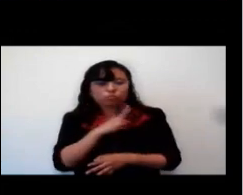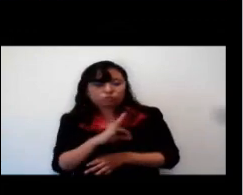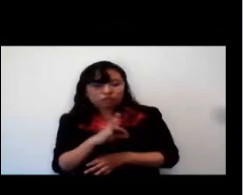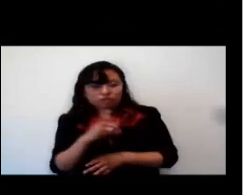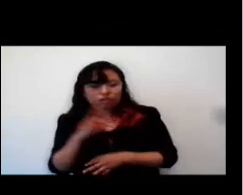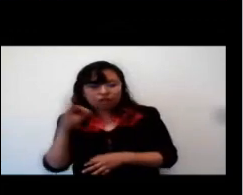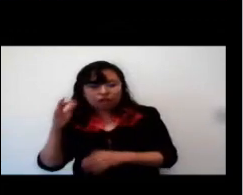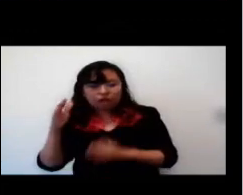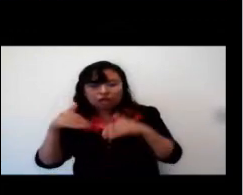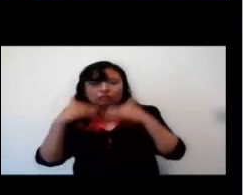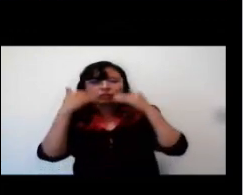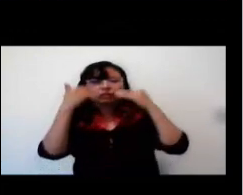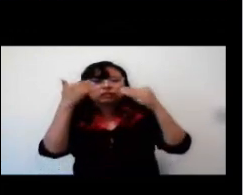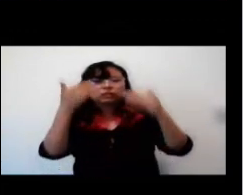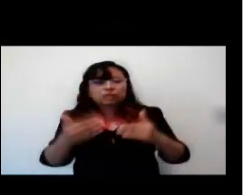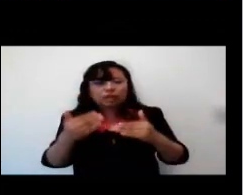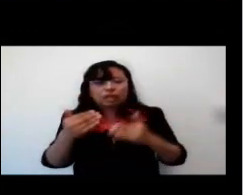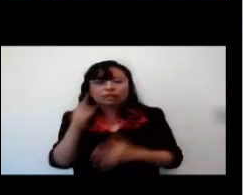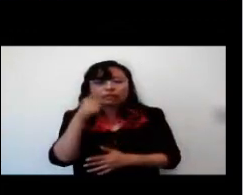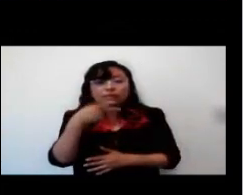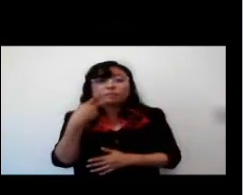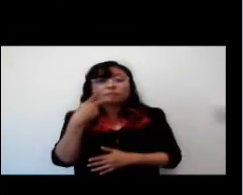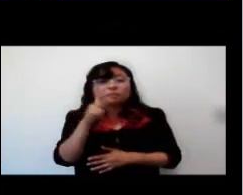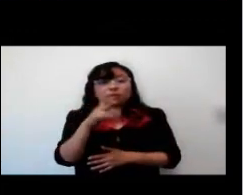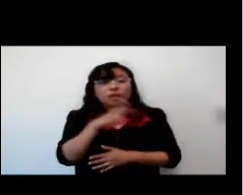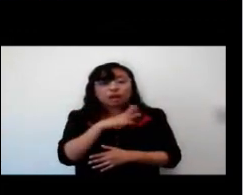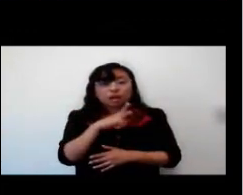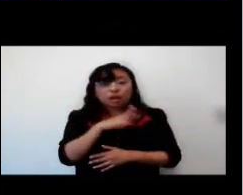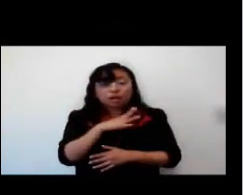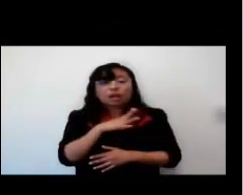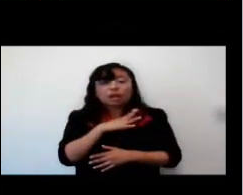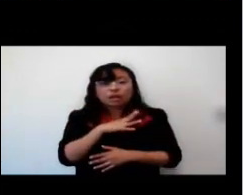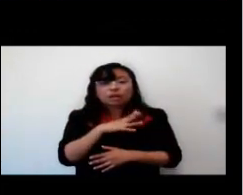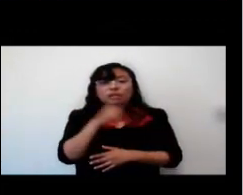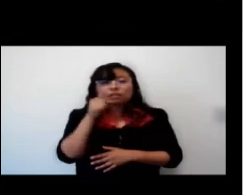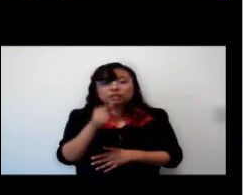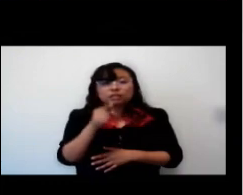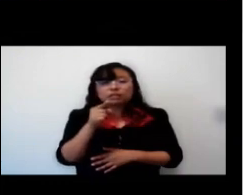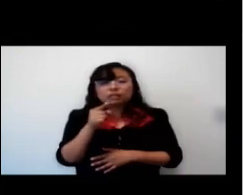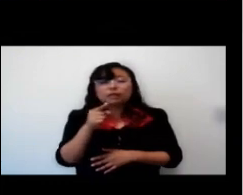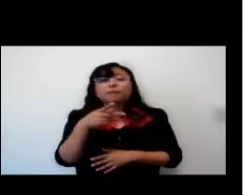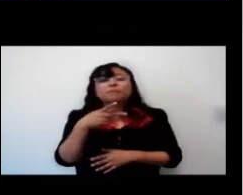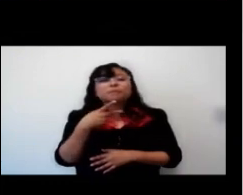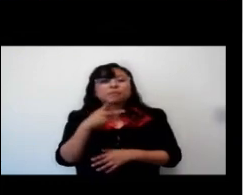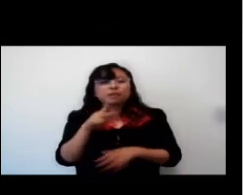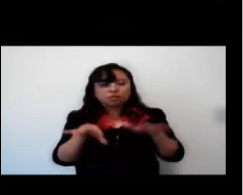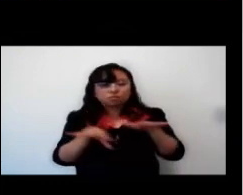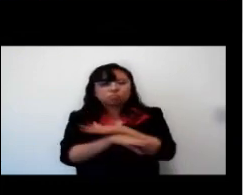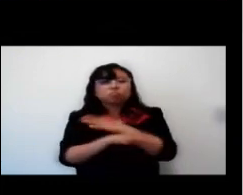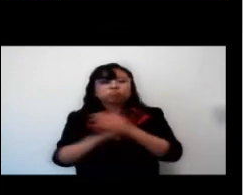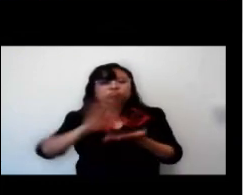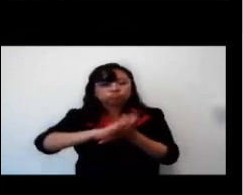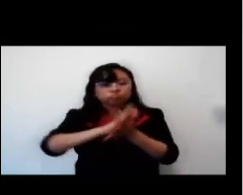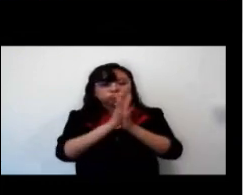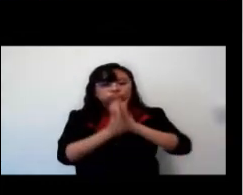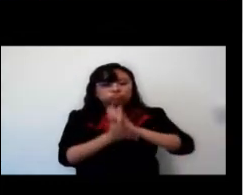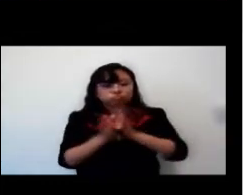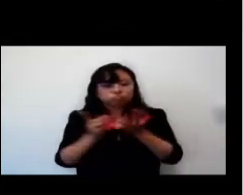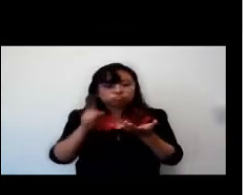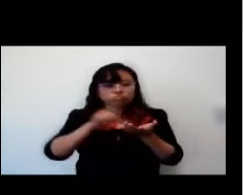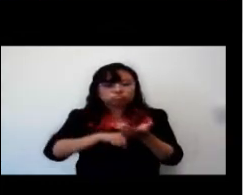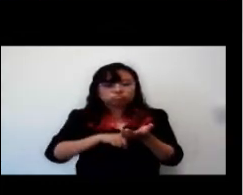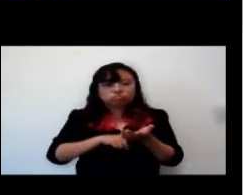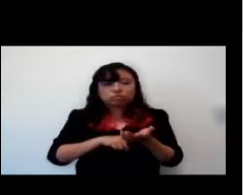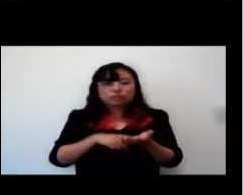detrás del oído, y es un aparato que capta el sonido y lo convierte en electricidad en la parte interna. Esta